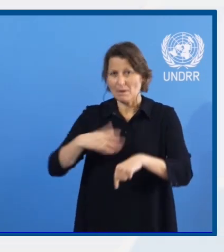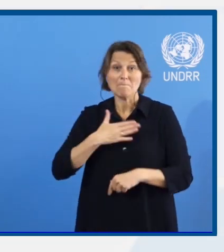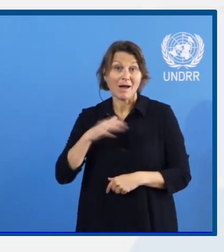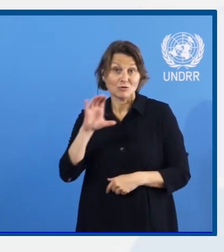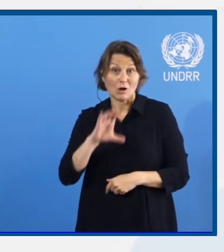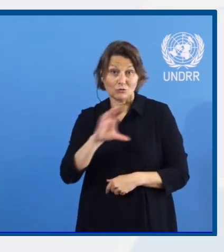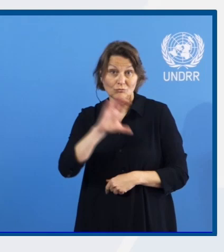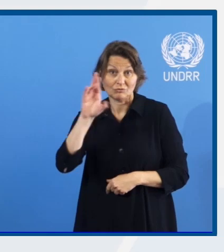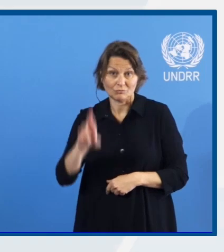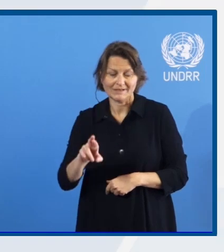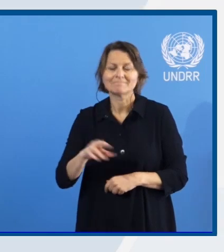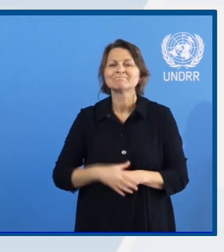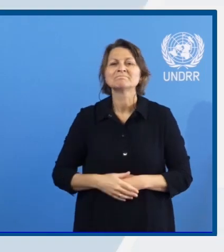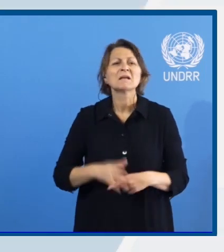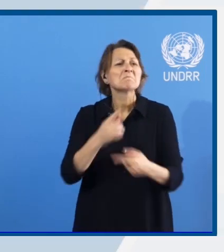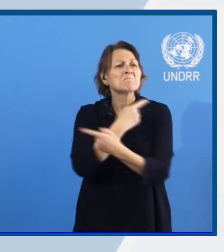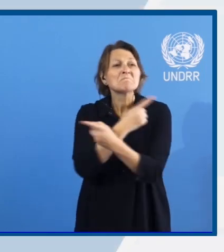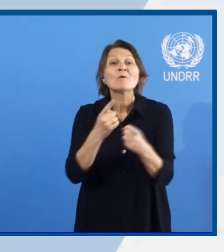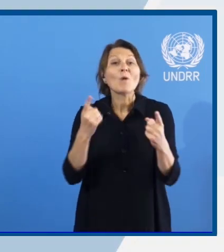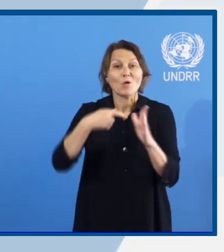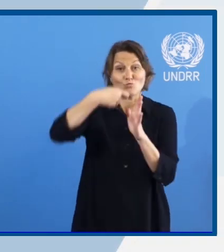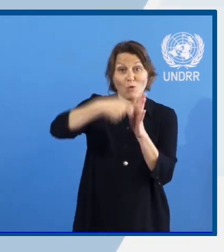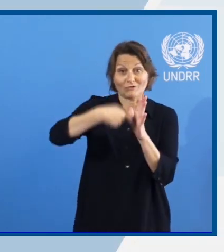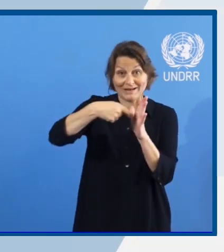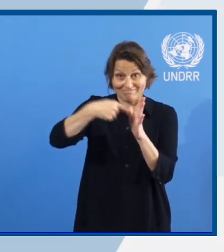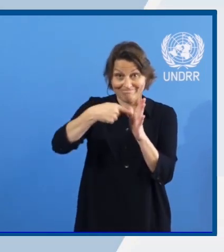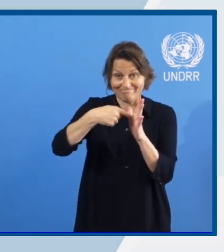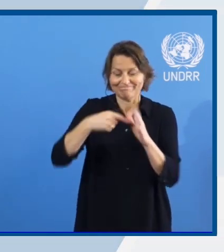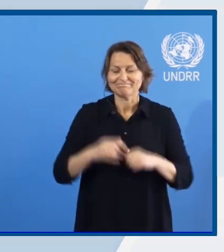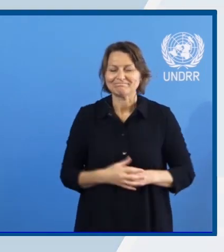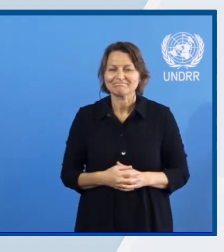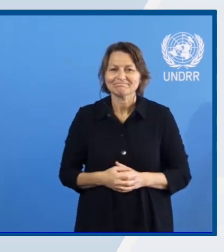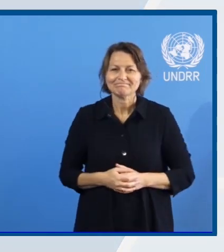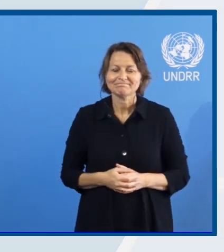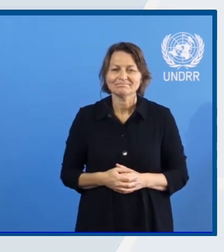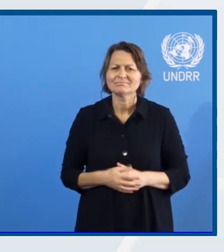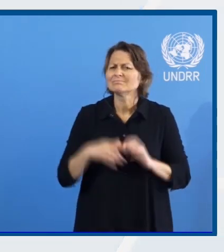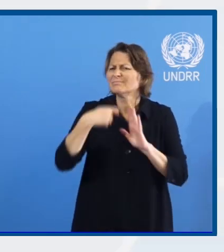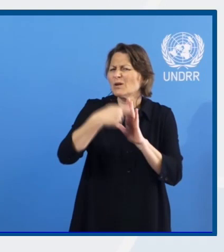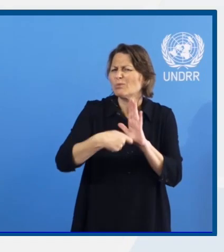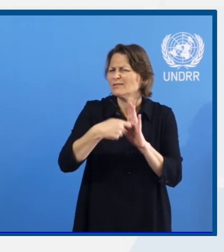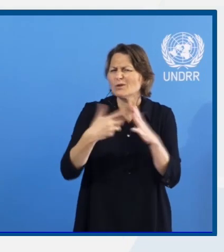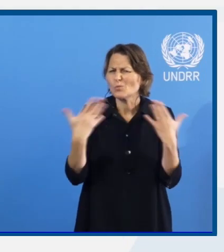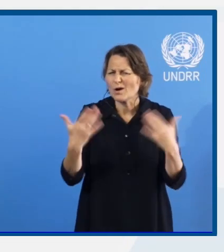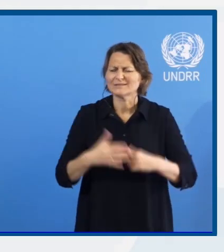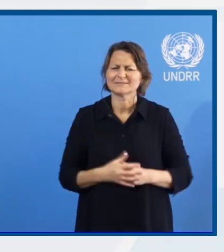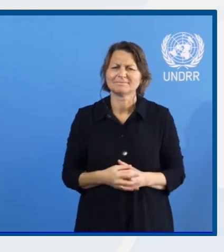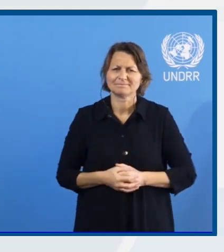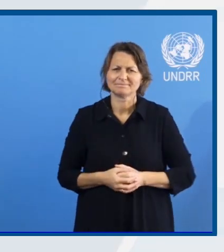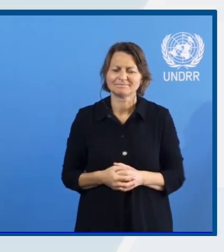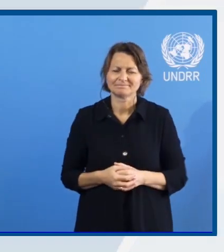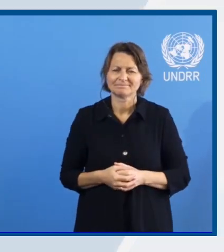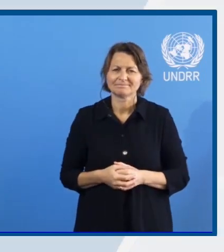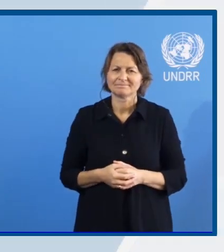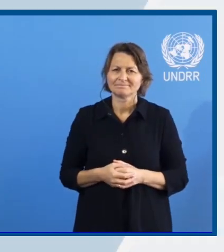del potencial en términos de liberación de energía, en términos de la cobertura que podría verse afectada, pero no